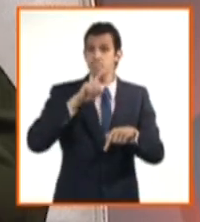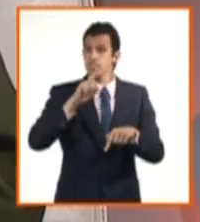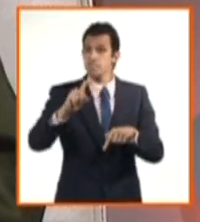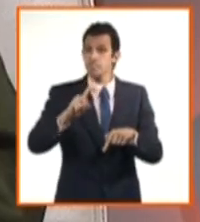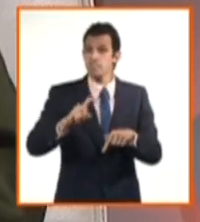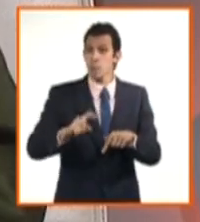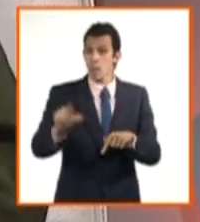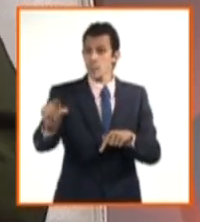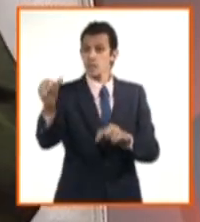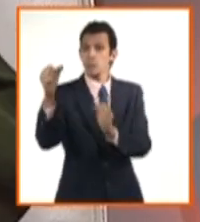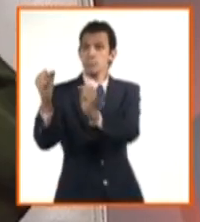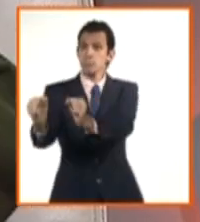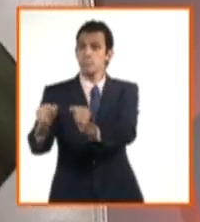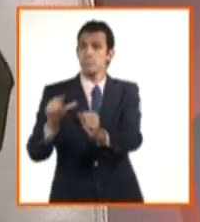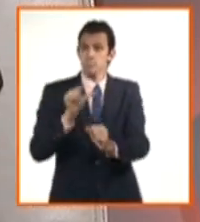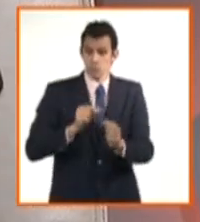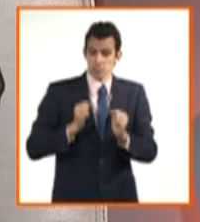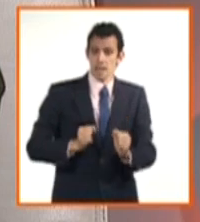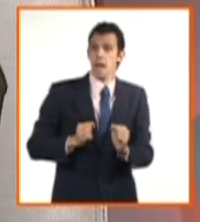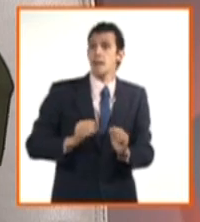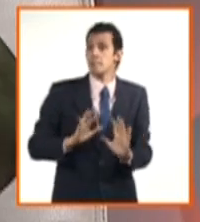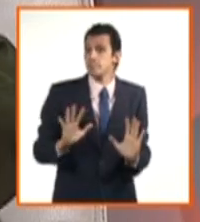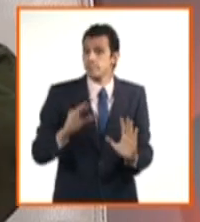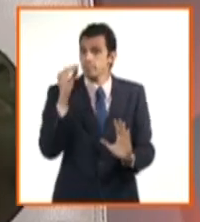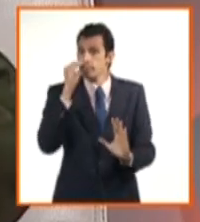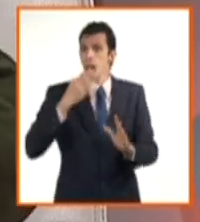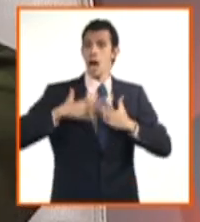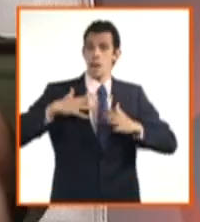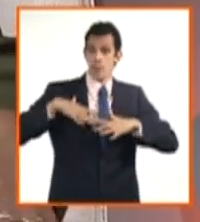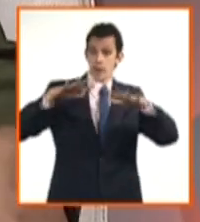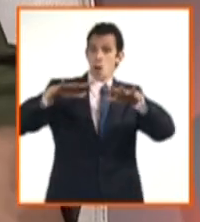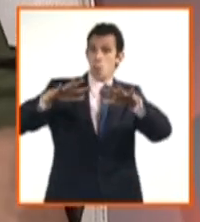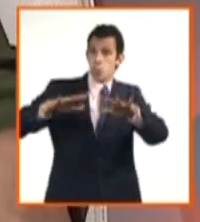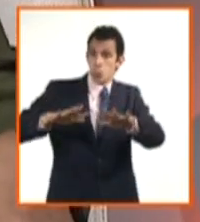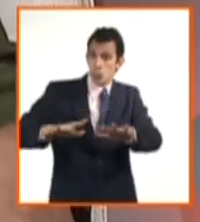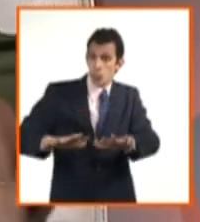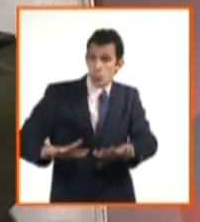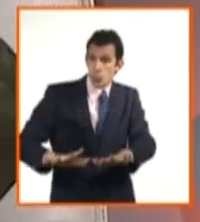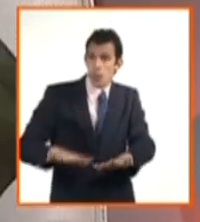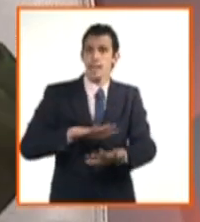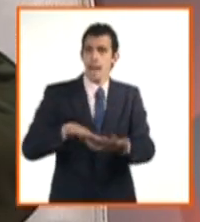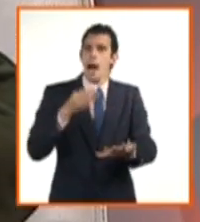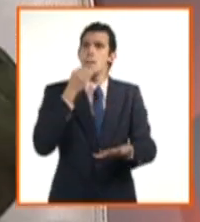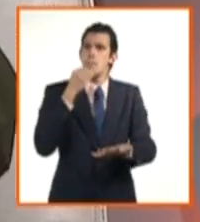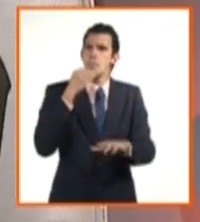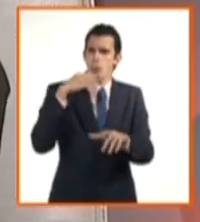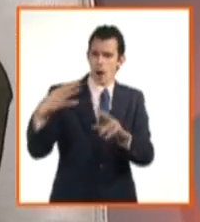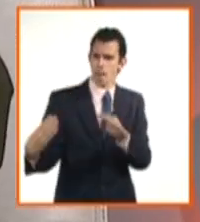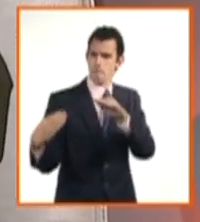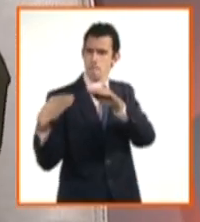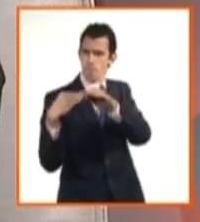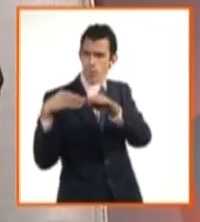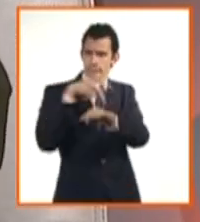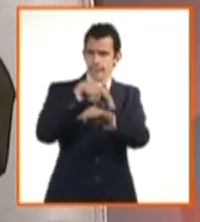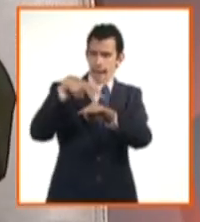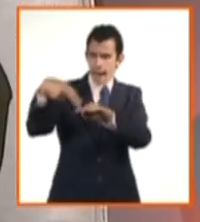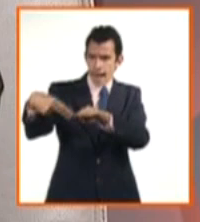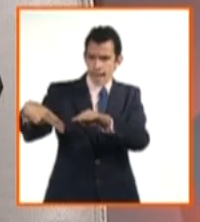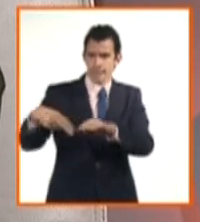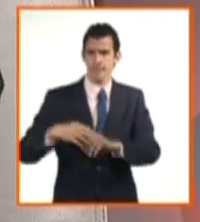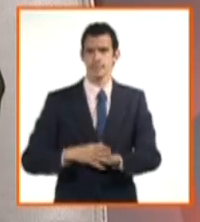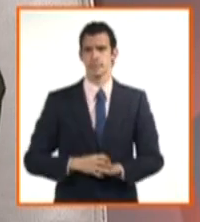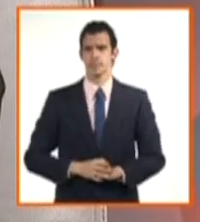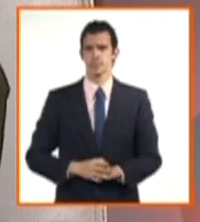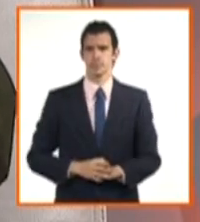puntos clave que él ya lo hemos hecho en la región oriental en la región central y estamos la región occidental y después pasaremos bueno la capital de la